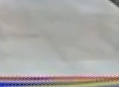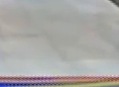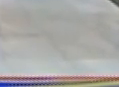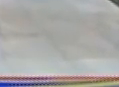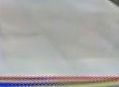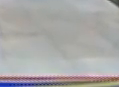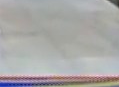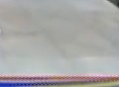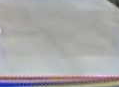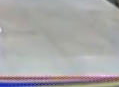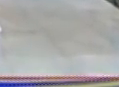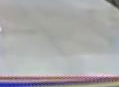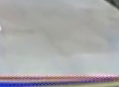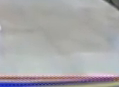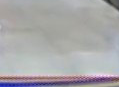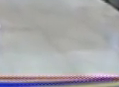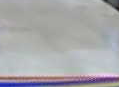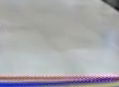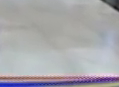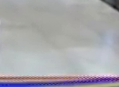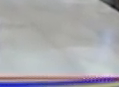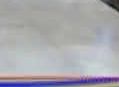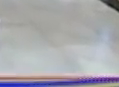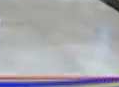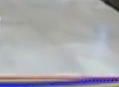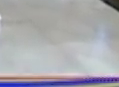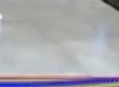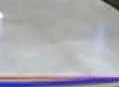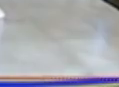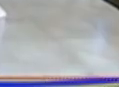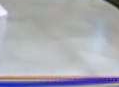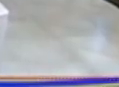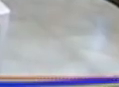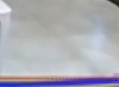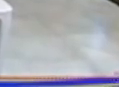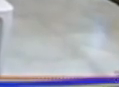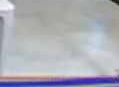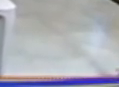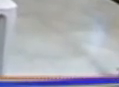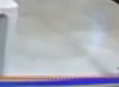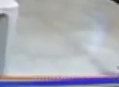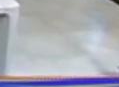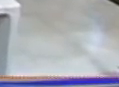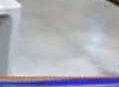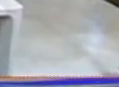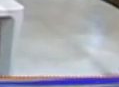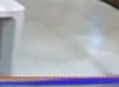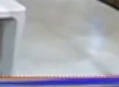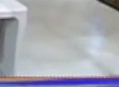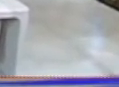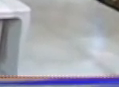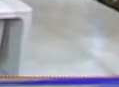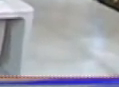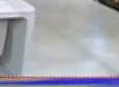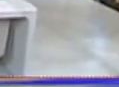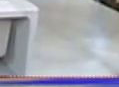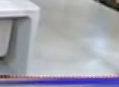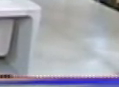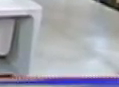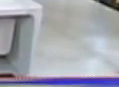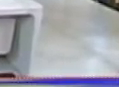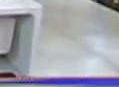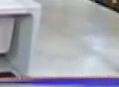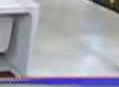Cabello Rondón, presidente de la Asamblea Nacional Constituyente. Daremos inicio con las